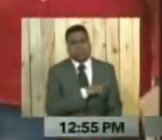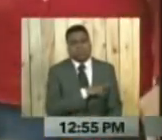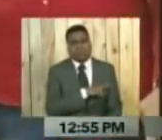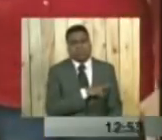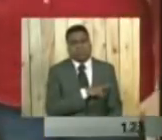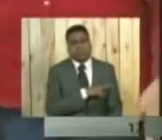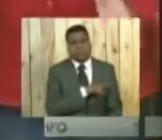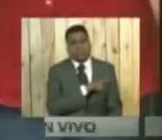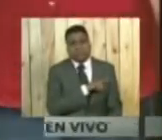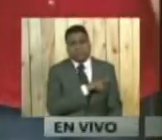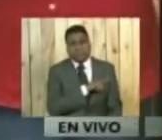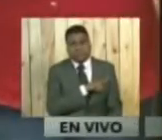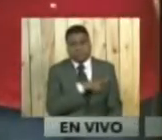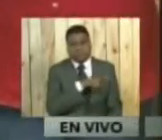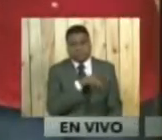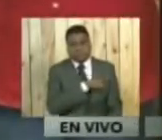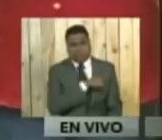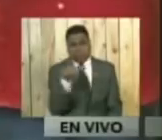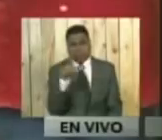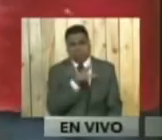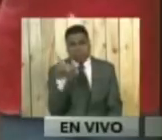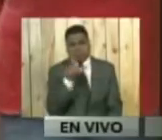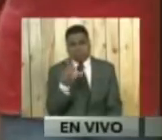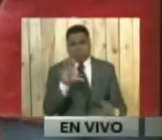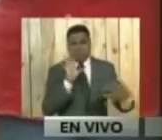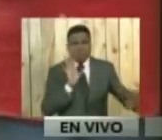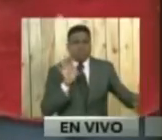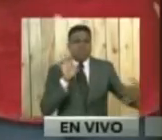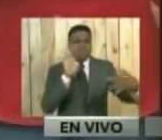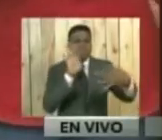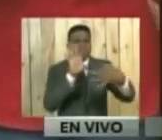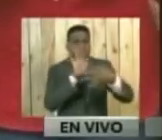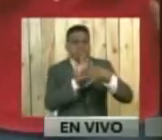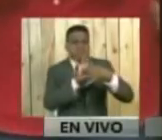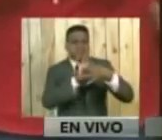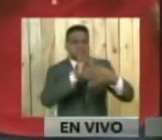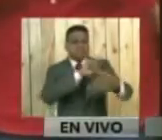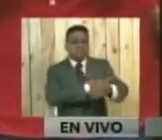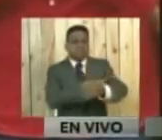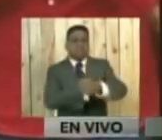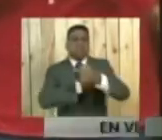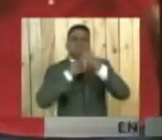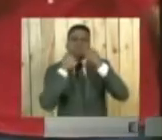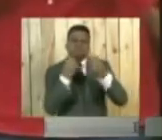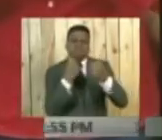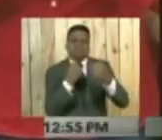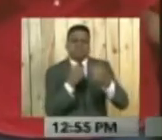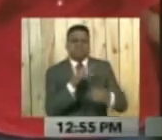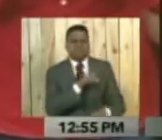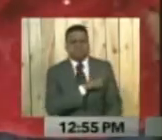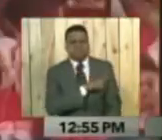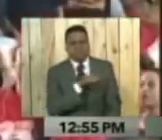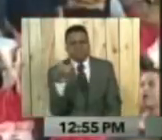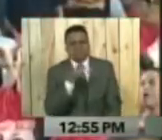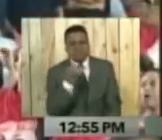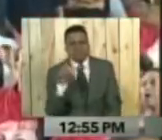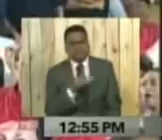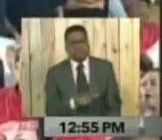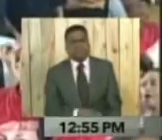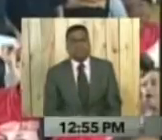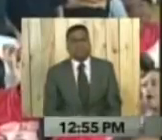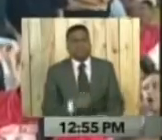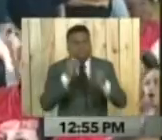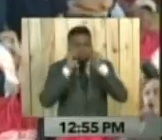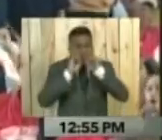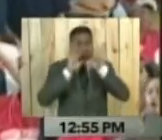unido, un partido fuerte, un partido que tiene claro